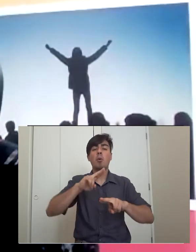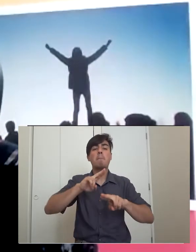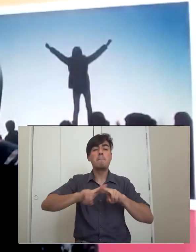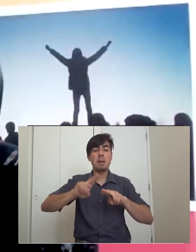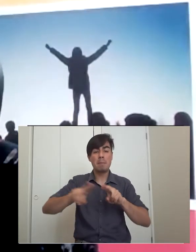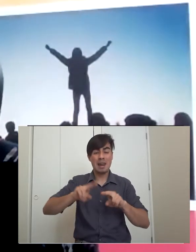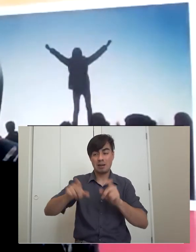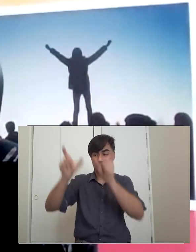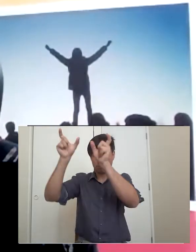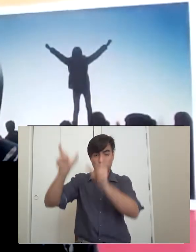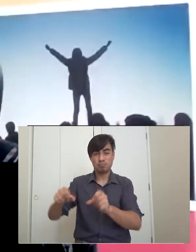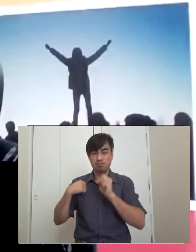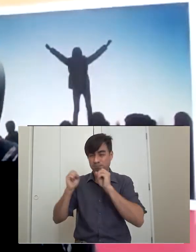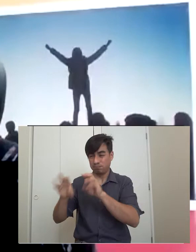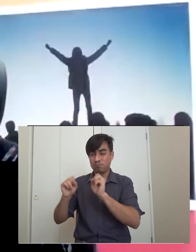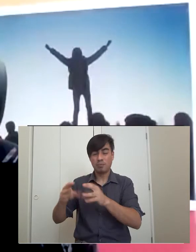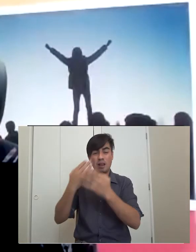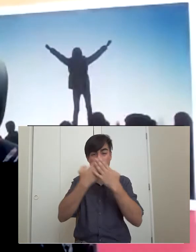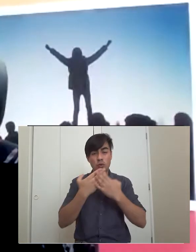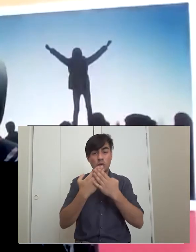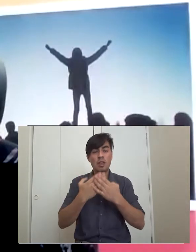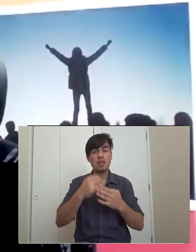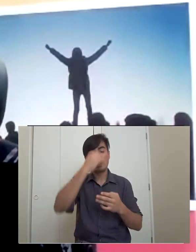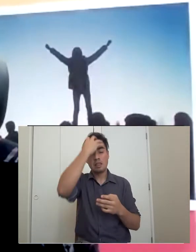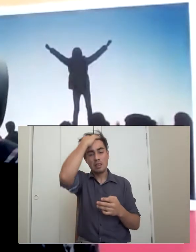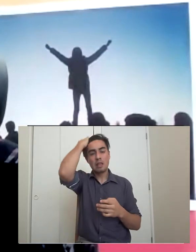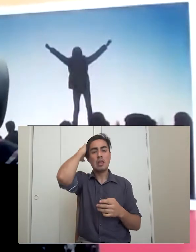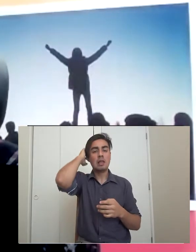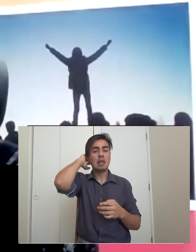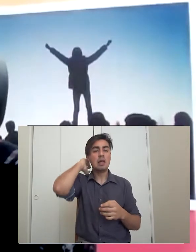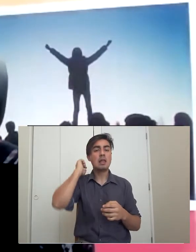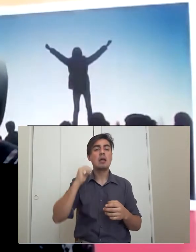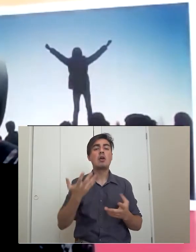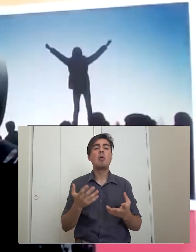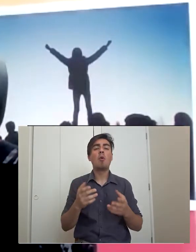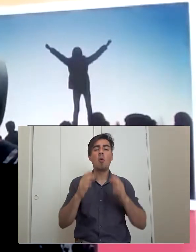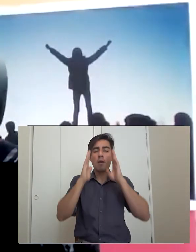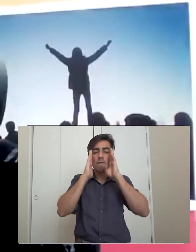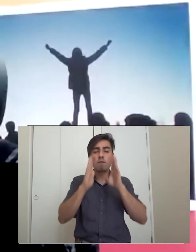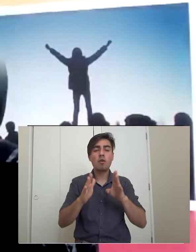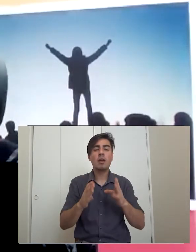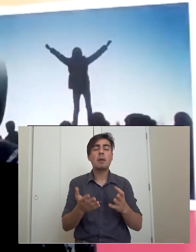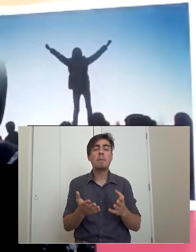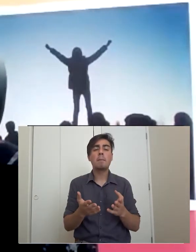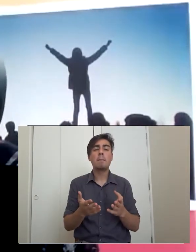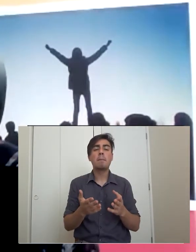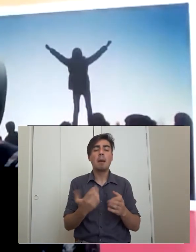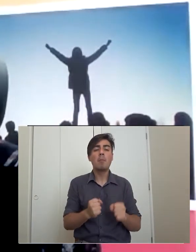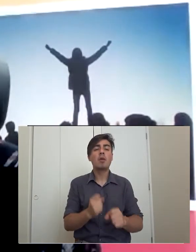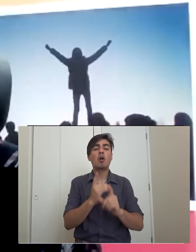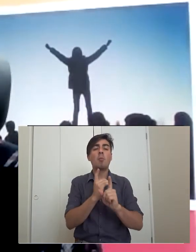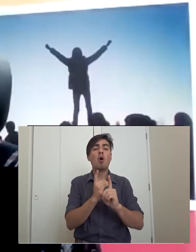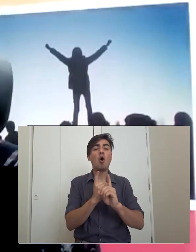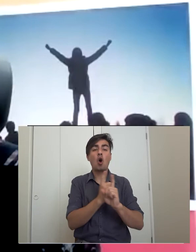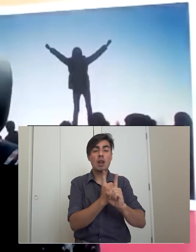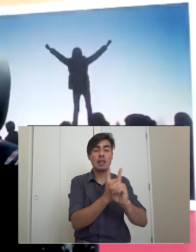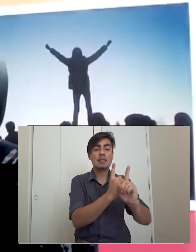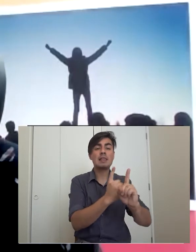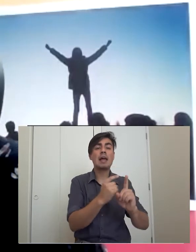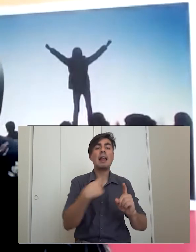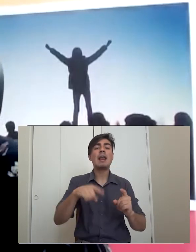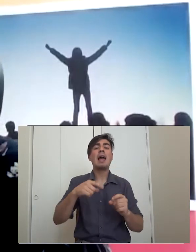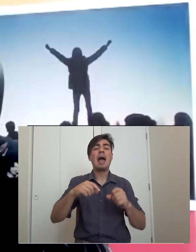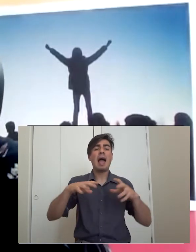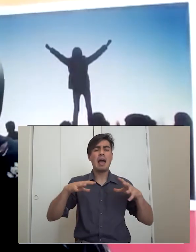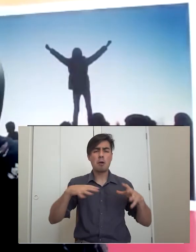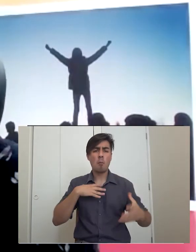los estudiantes con una acción un poquito más o un enfoque más orientado hacia la acción en nuestra